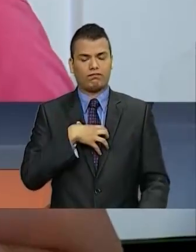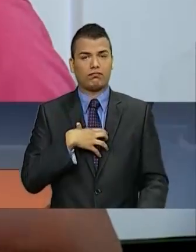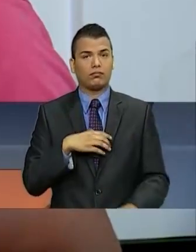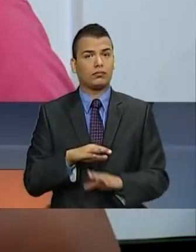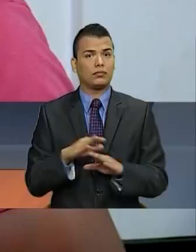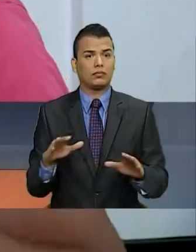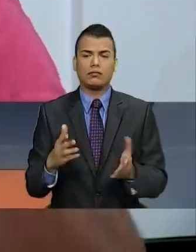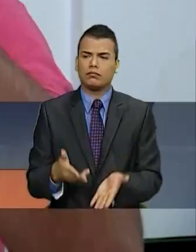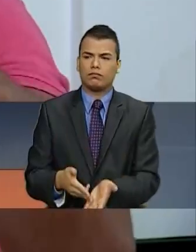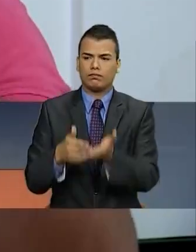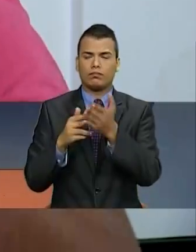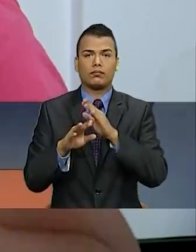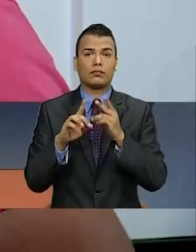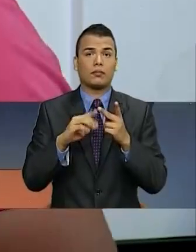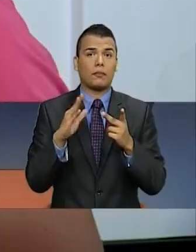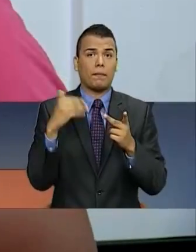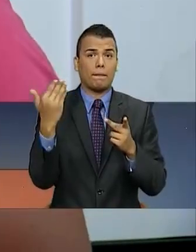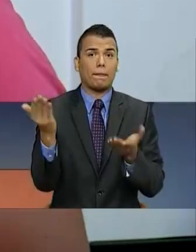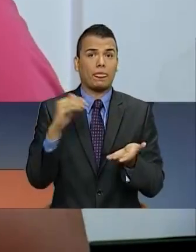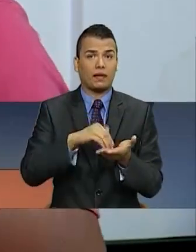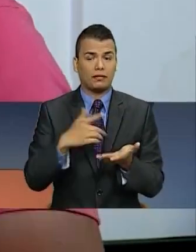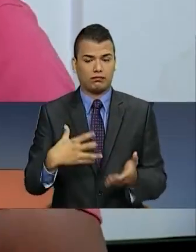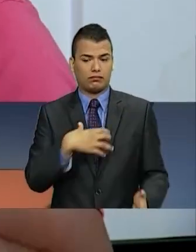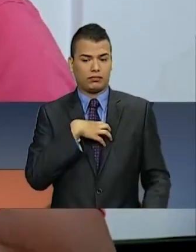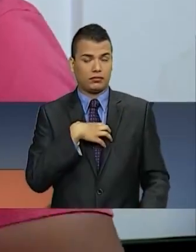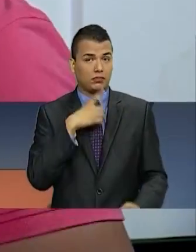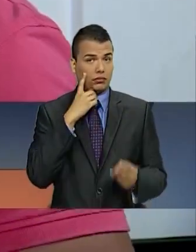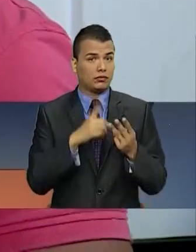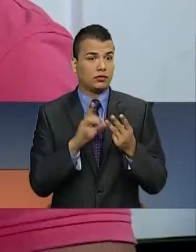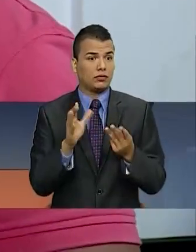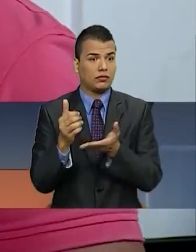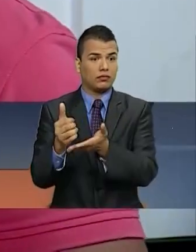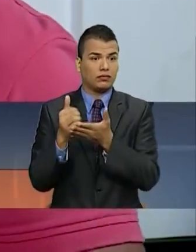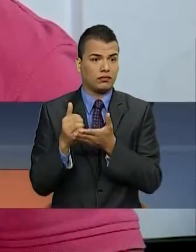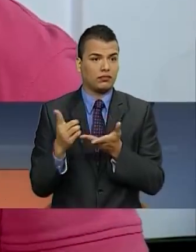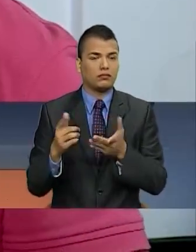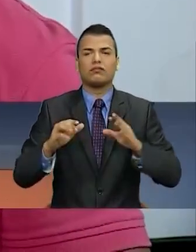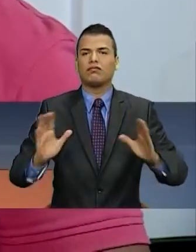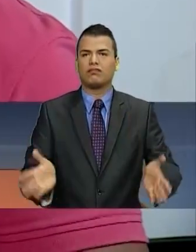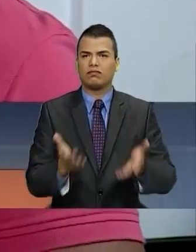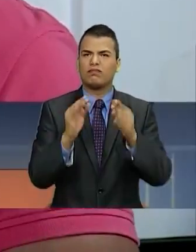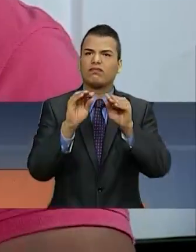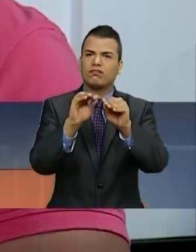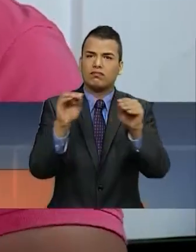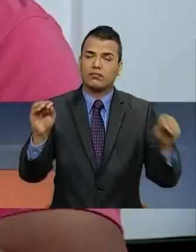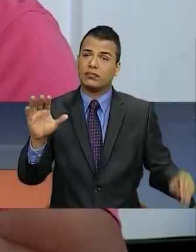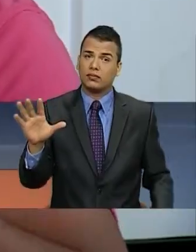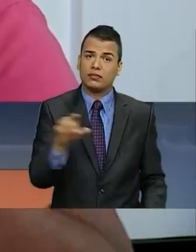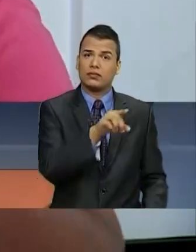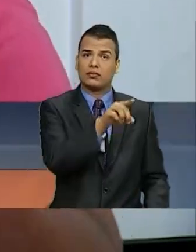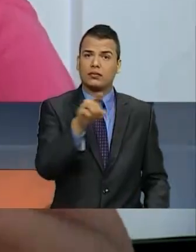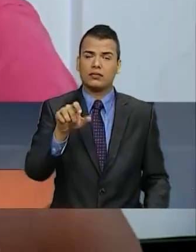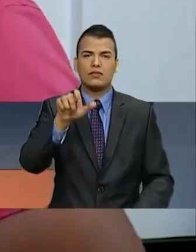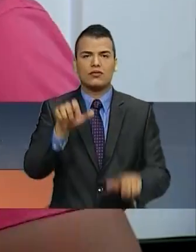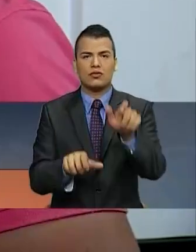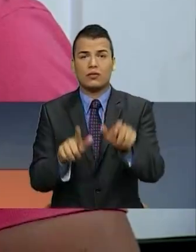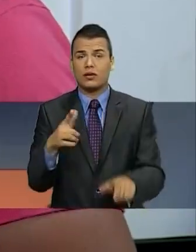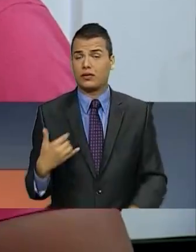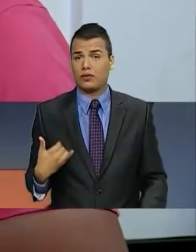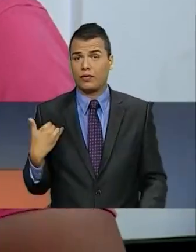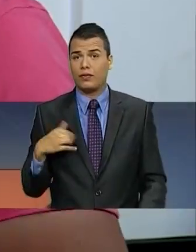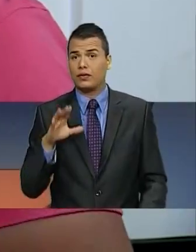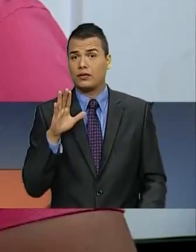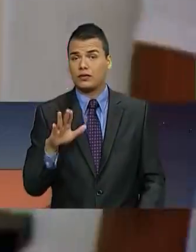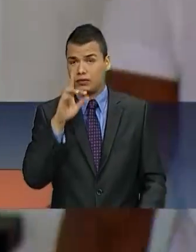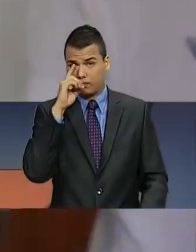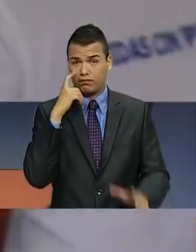recuperándose, luego siendo campeón y por qué no que nos ayude a llevar este mensaje a los jóvenes, por qué no que se